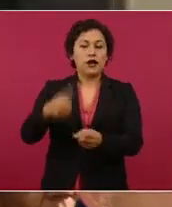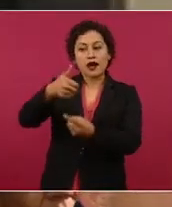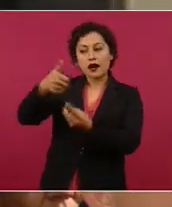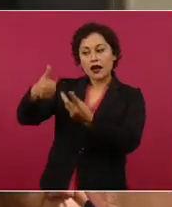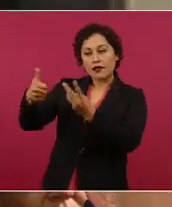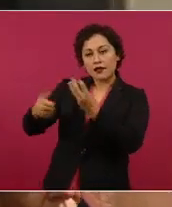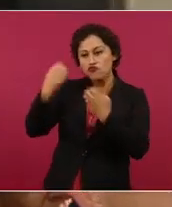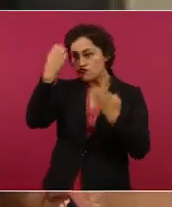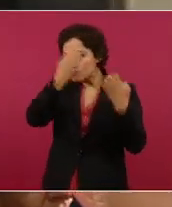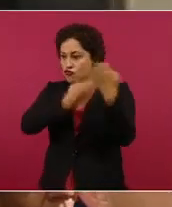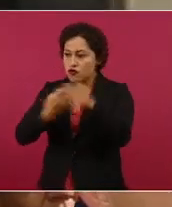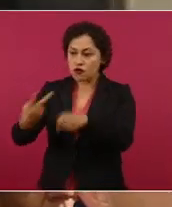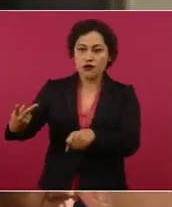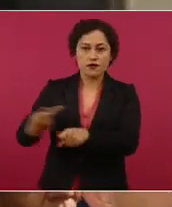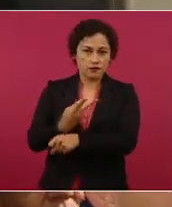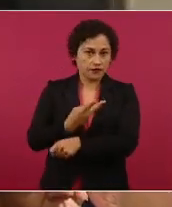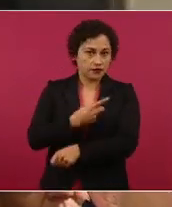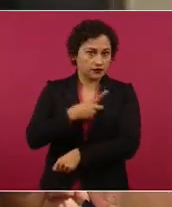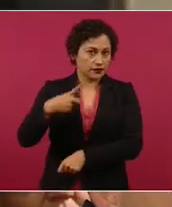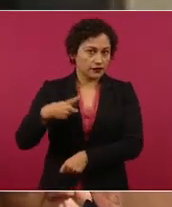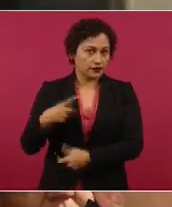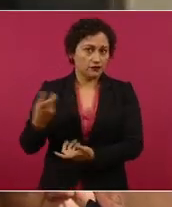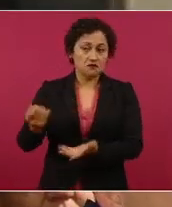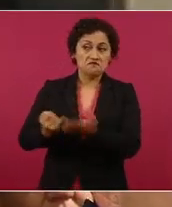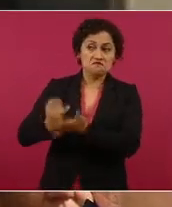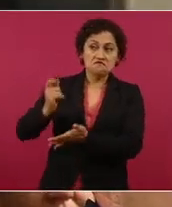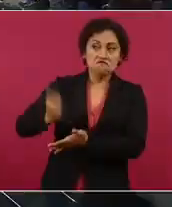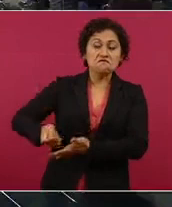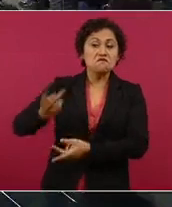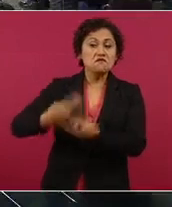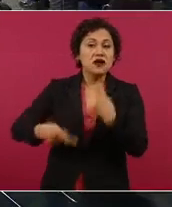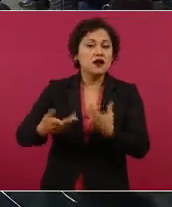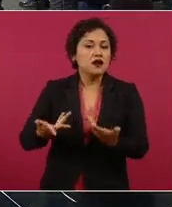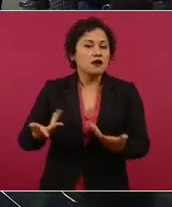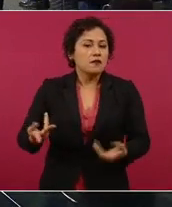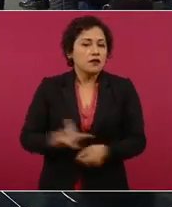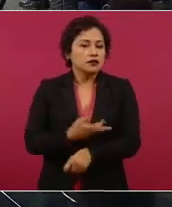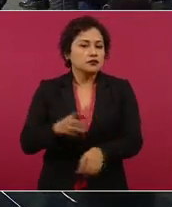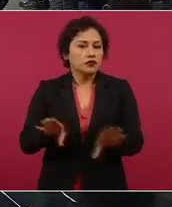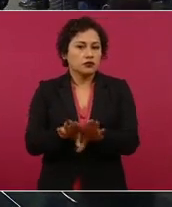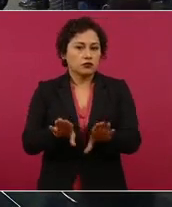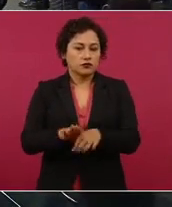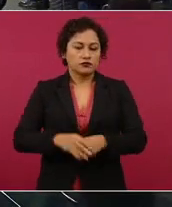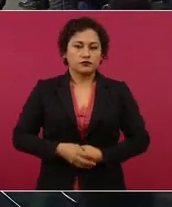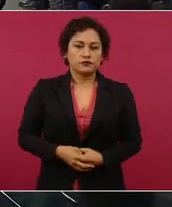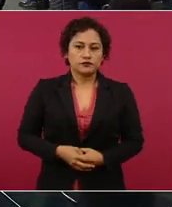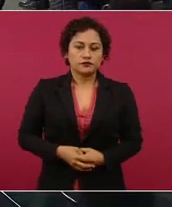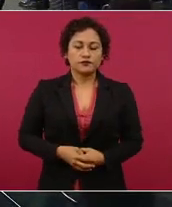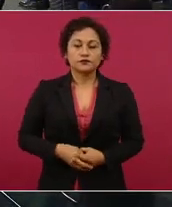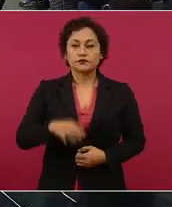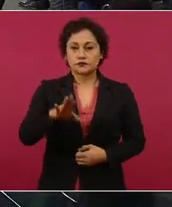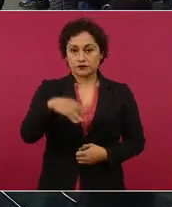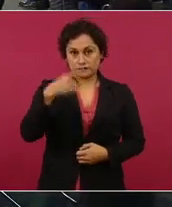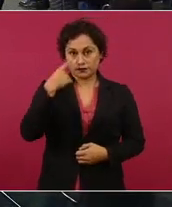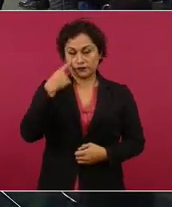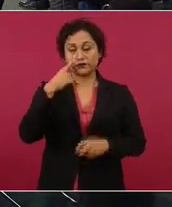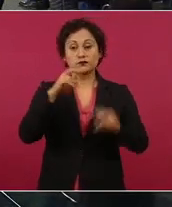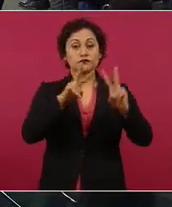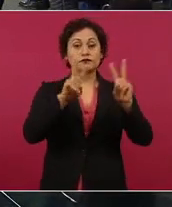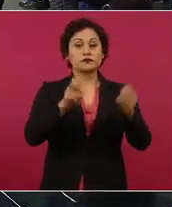personas detenidas y que no tienen sentencia? Gracias, presidente. Bueno, en el caso de lo de Banamex,